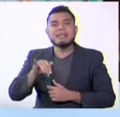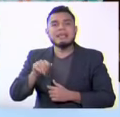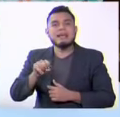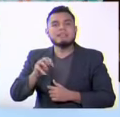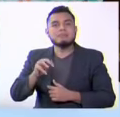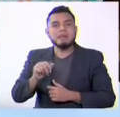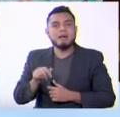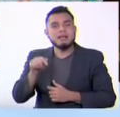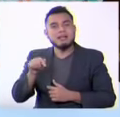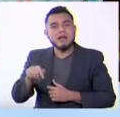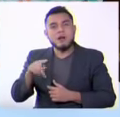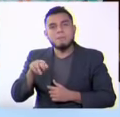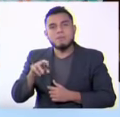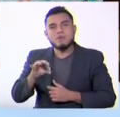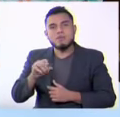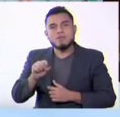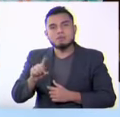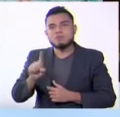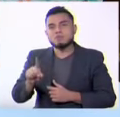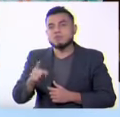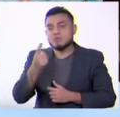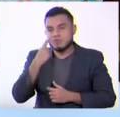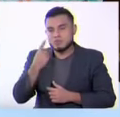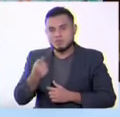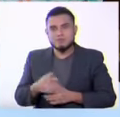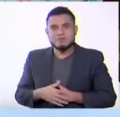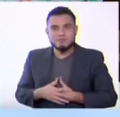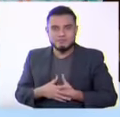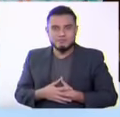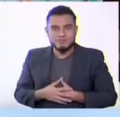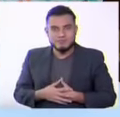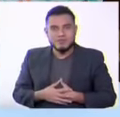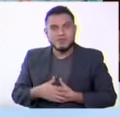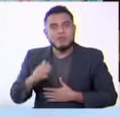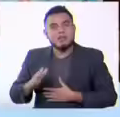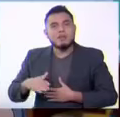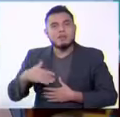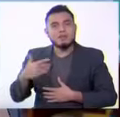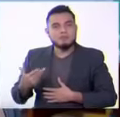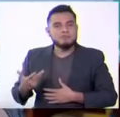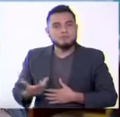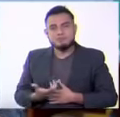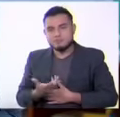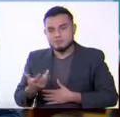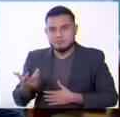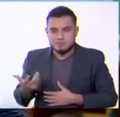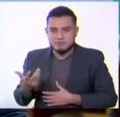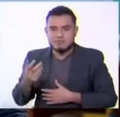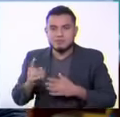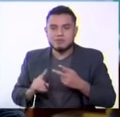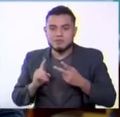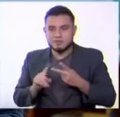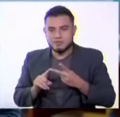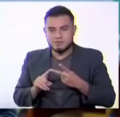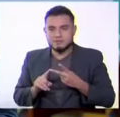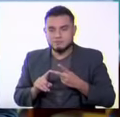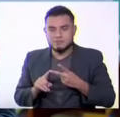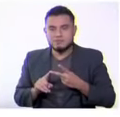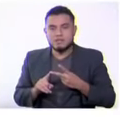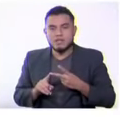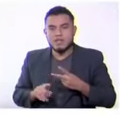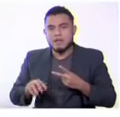es en la profase 1 en donde ocurren. Luego, esto nos lleva a la siguiente fase, que es